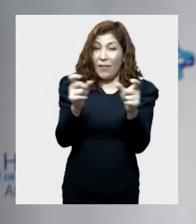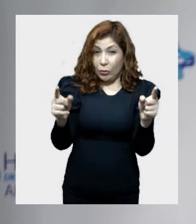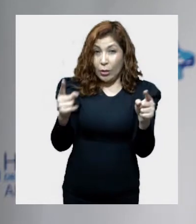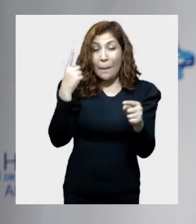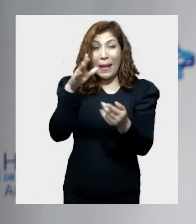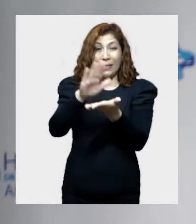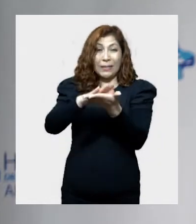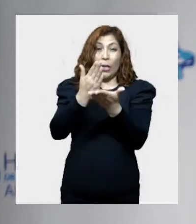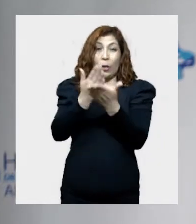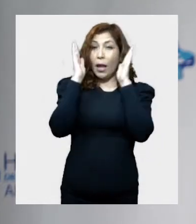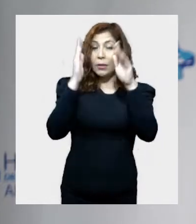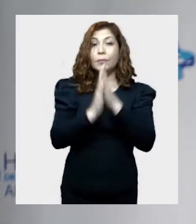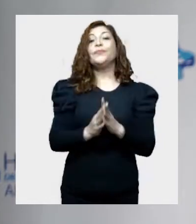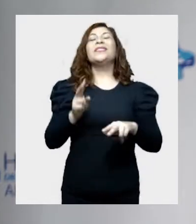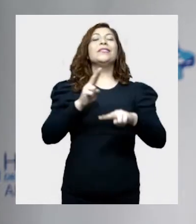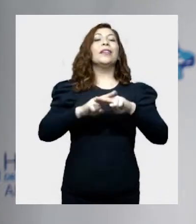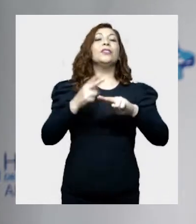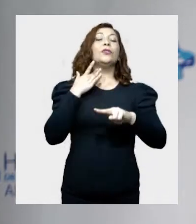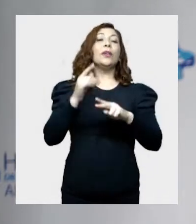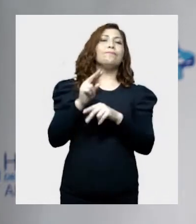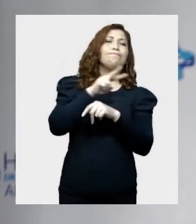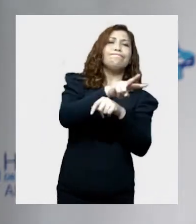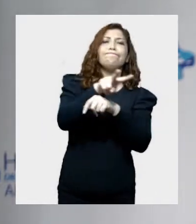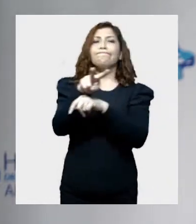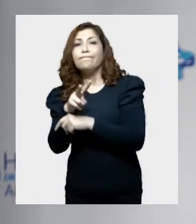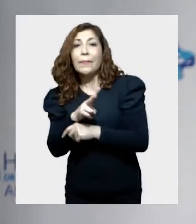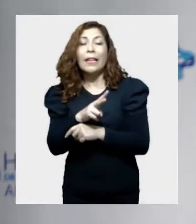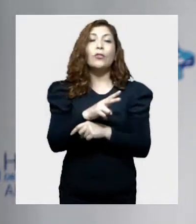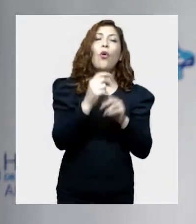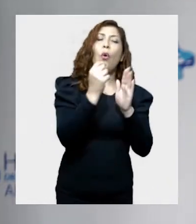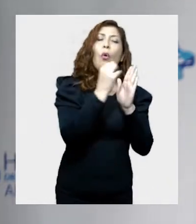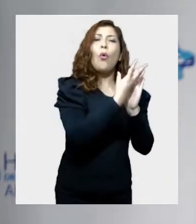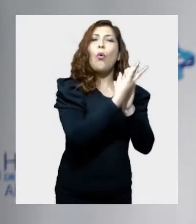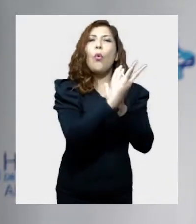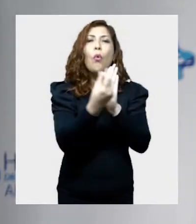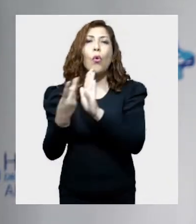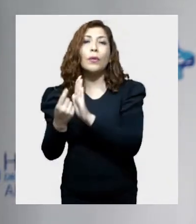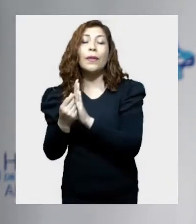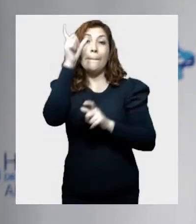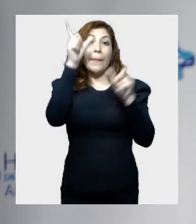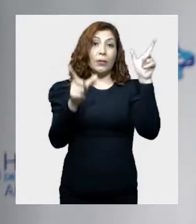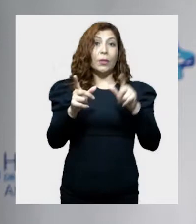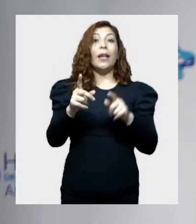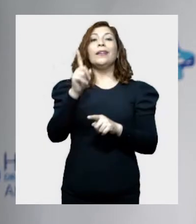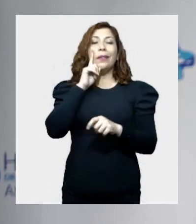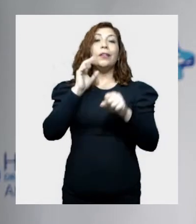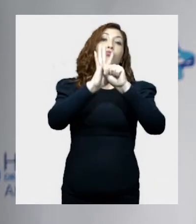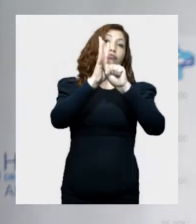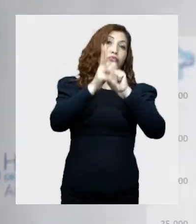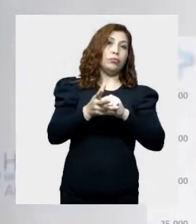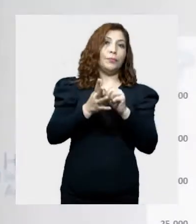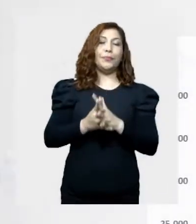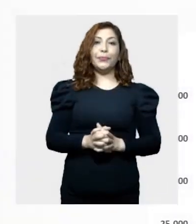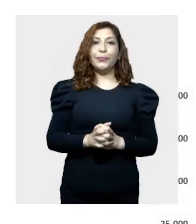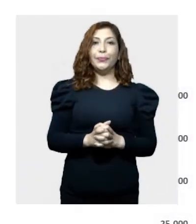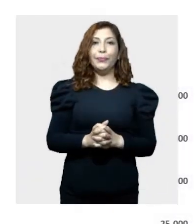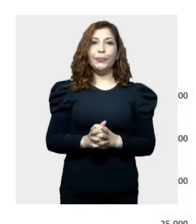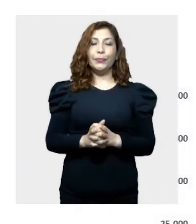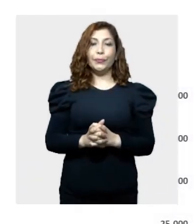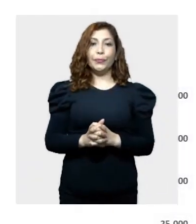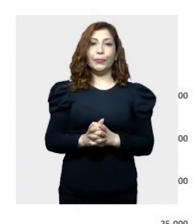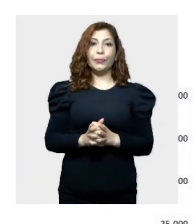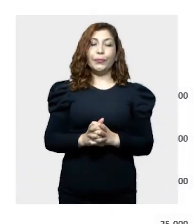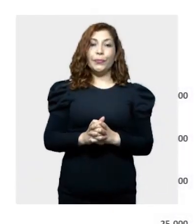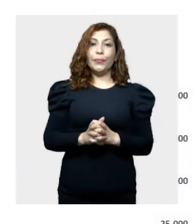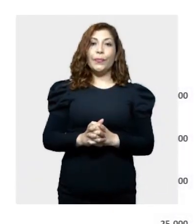salud, realizando seguimiento y trazabilidad de casos de funcionarios con COVID-19. El